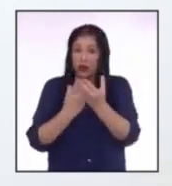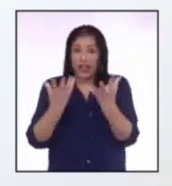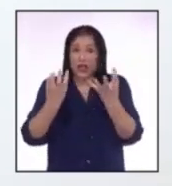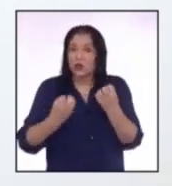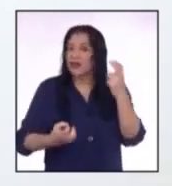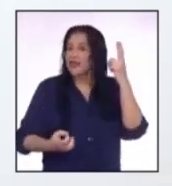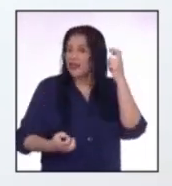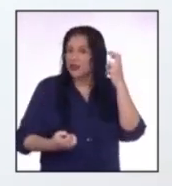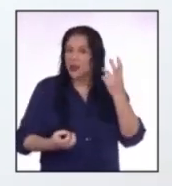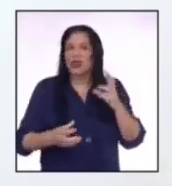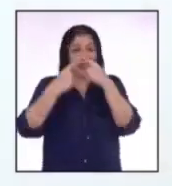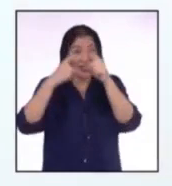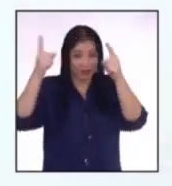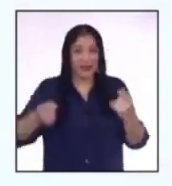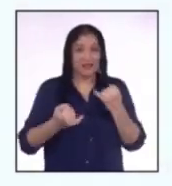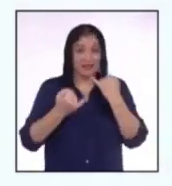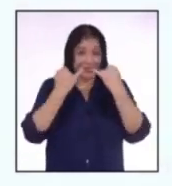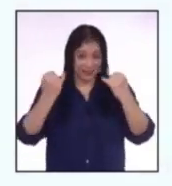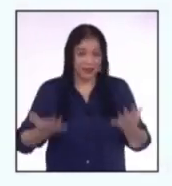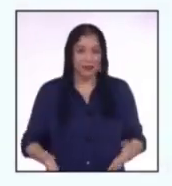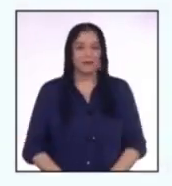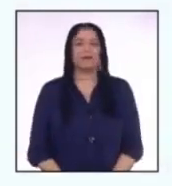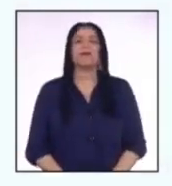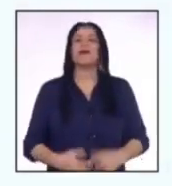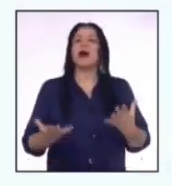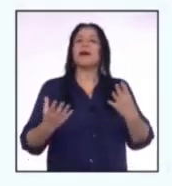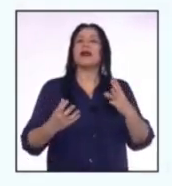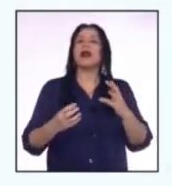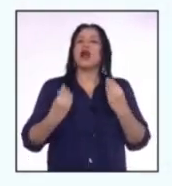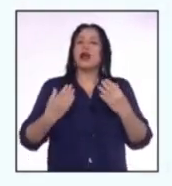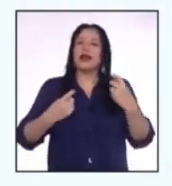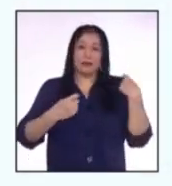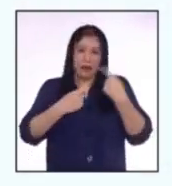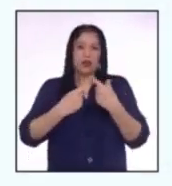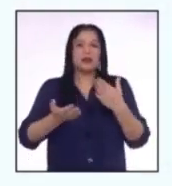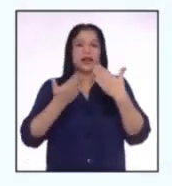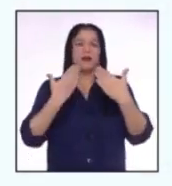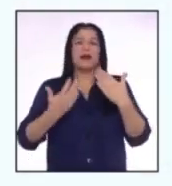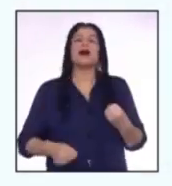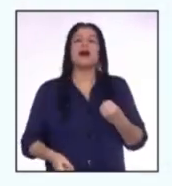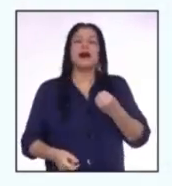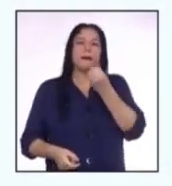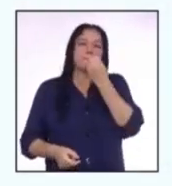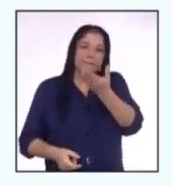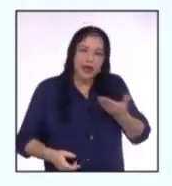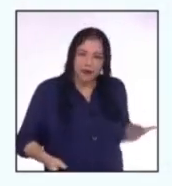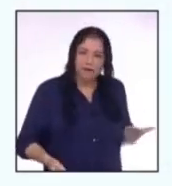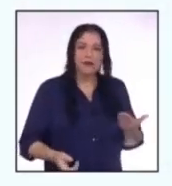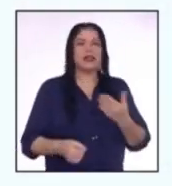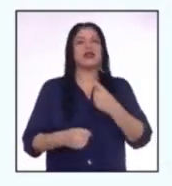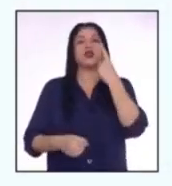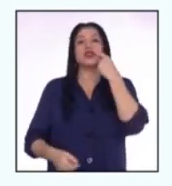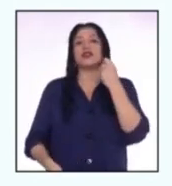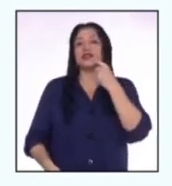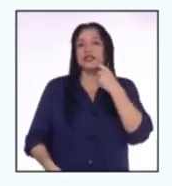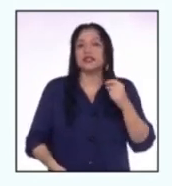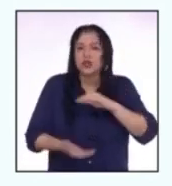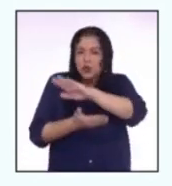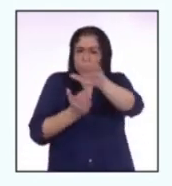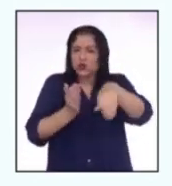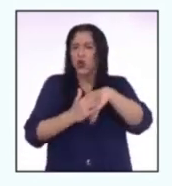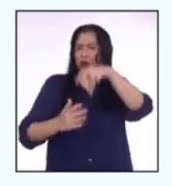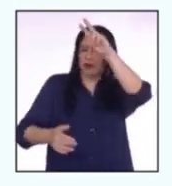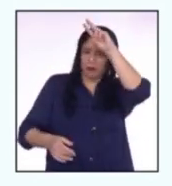gustaría escuchar como suenan quieres escuchar cómo suena nuestro saludo bienvenidos chicos y chicas